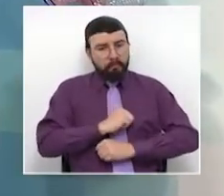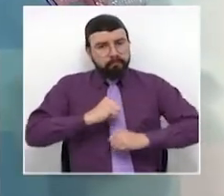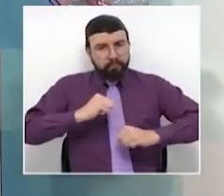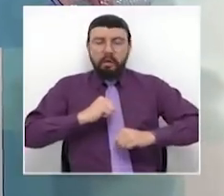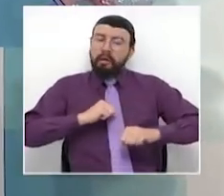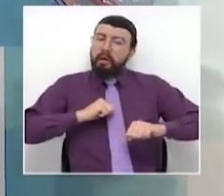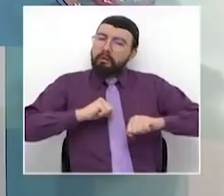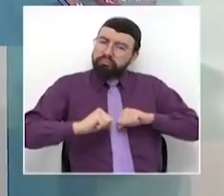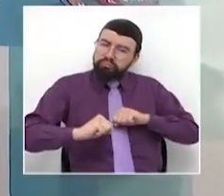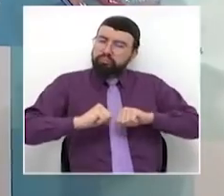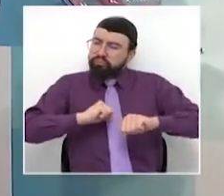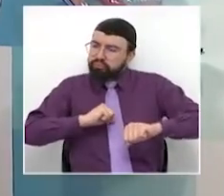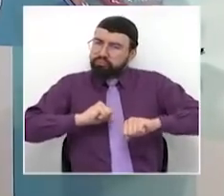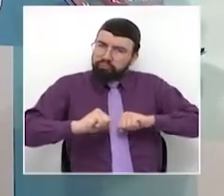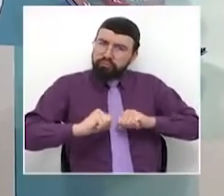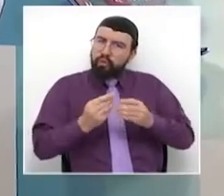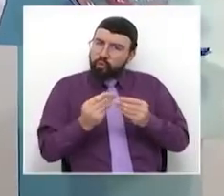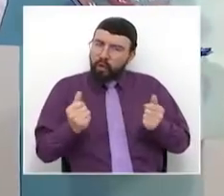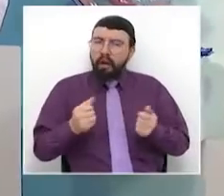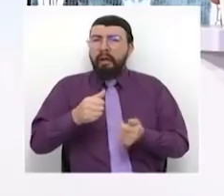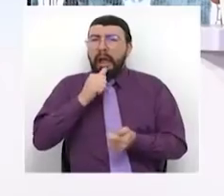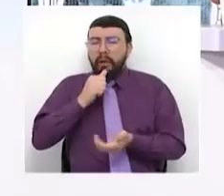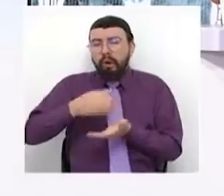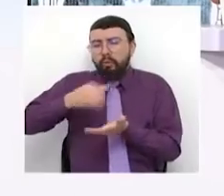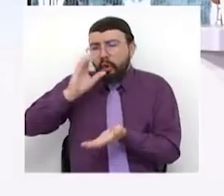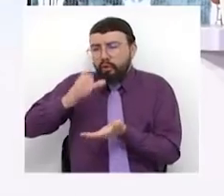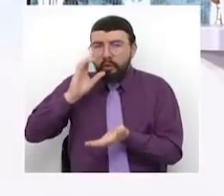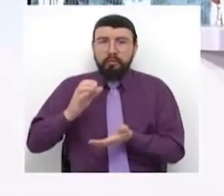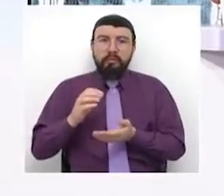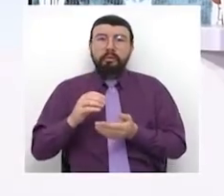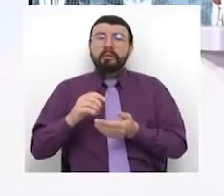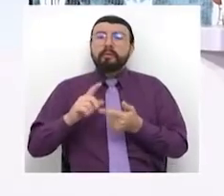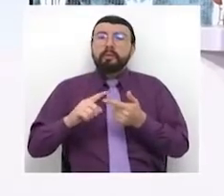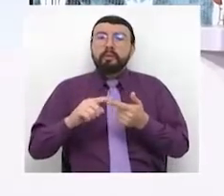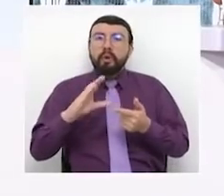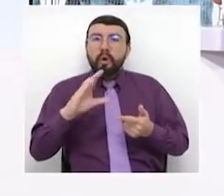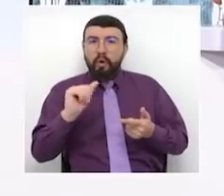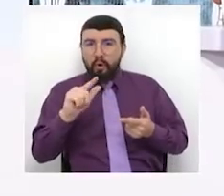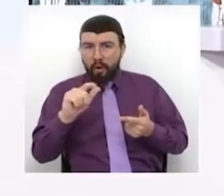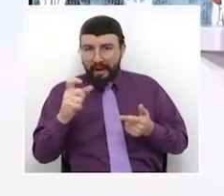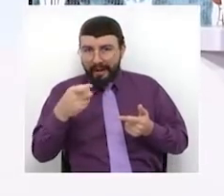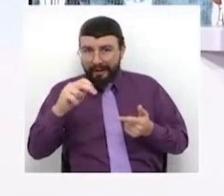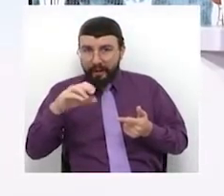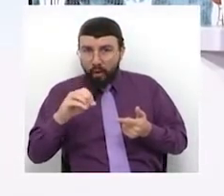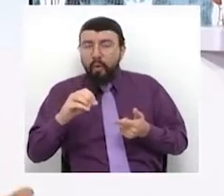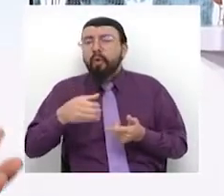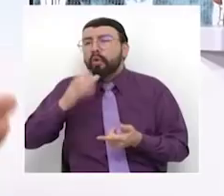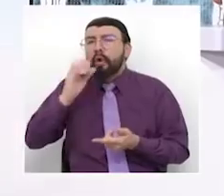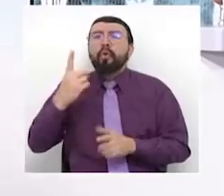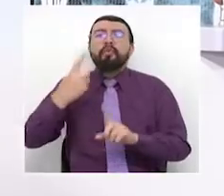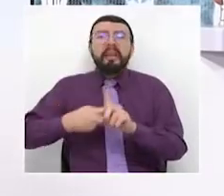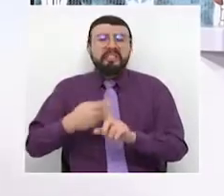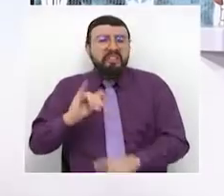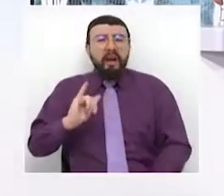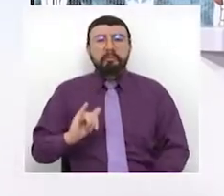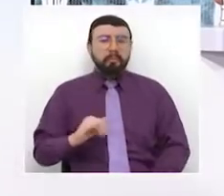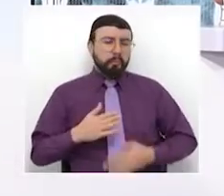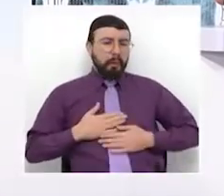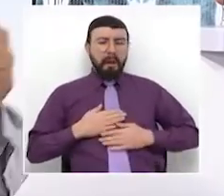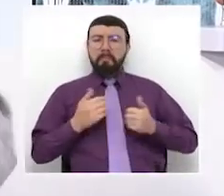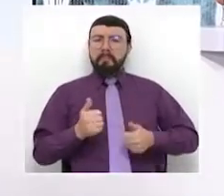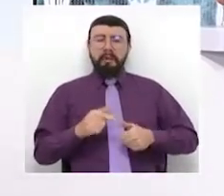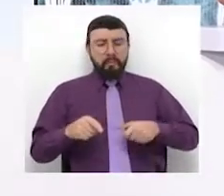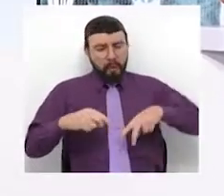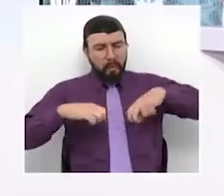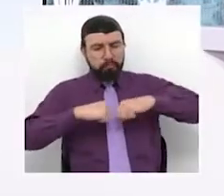buen consumo de colágeno. Yo les digo a muchos, el colágeno no se toma por un mes, por favor. Es que el paciente va